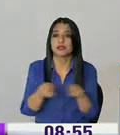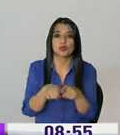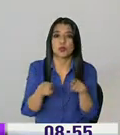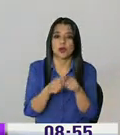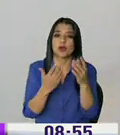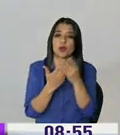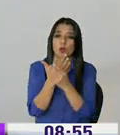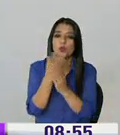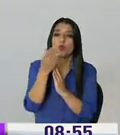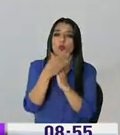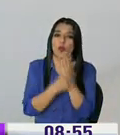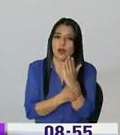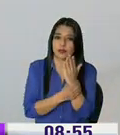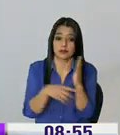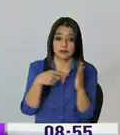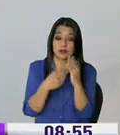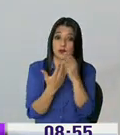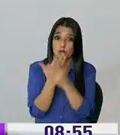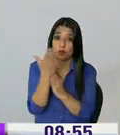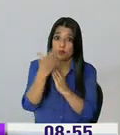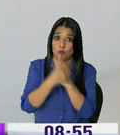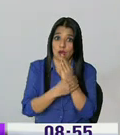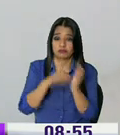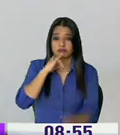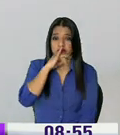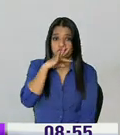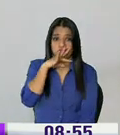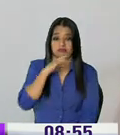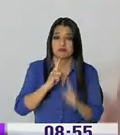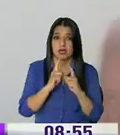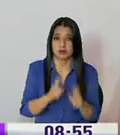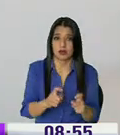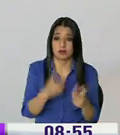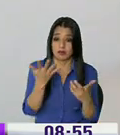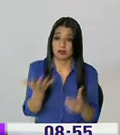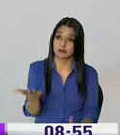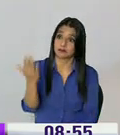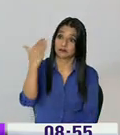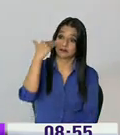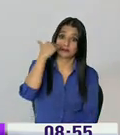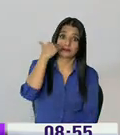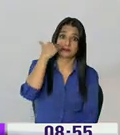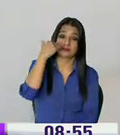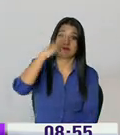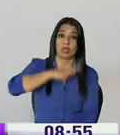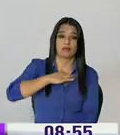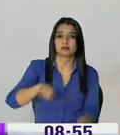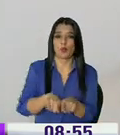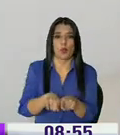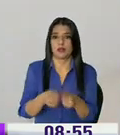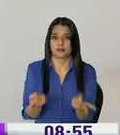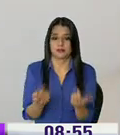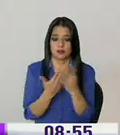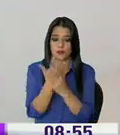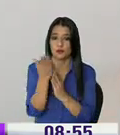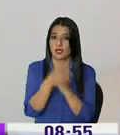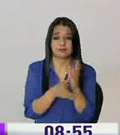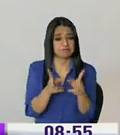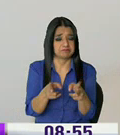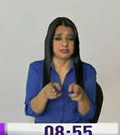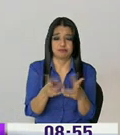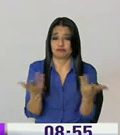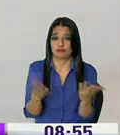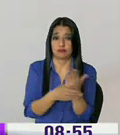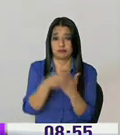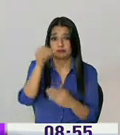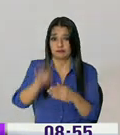se puede contaminar con agentes patógenos y si llevamos a la cara, si es que movemos, tenemos los mismos efectos